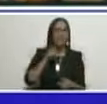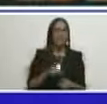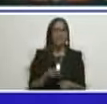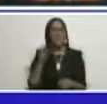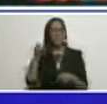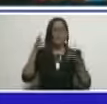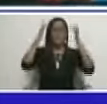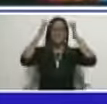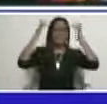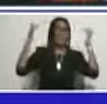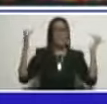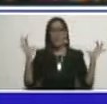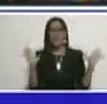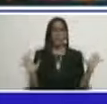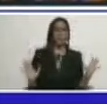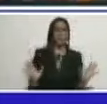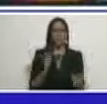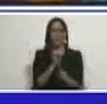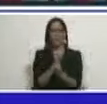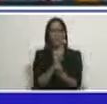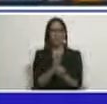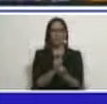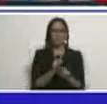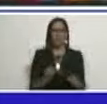es inteligencia artificial.